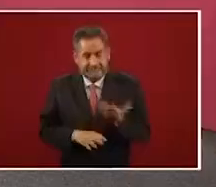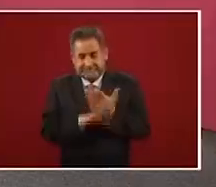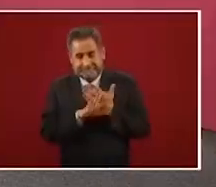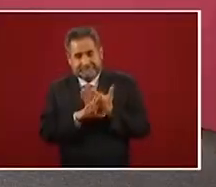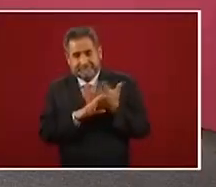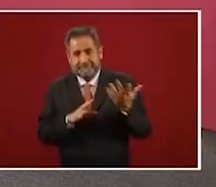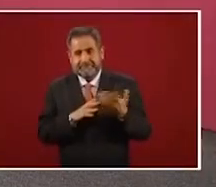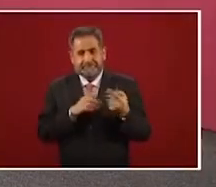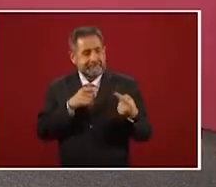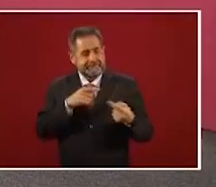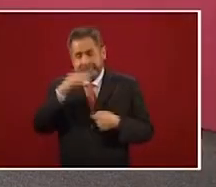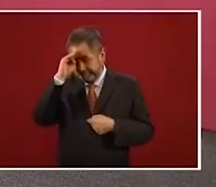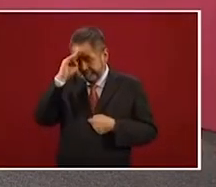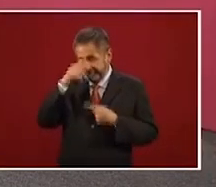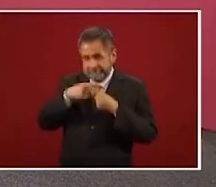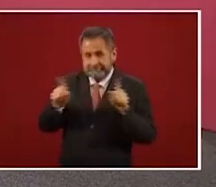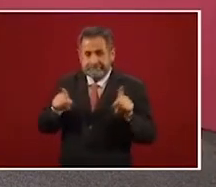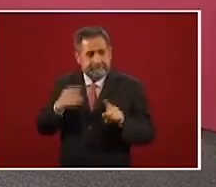con posiciones